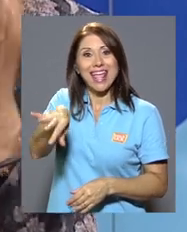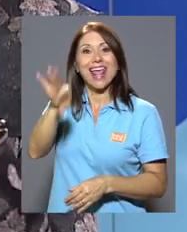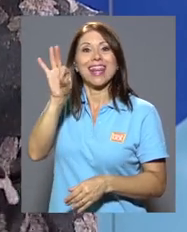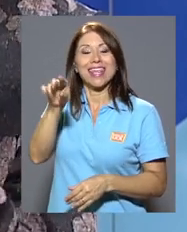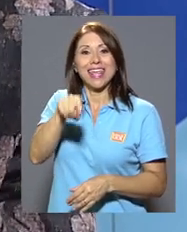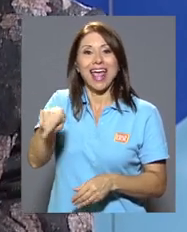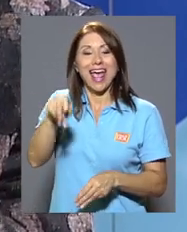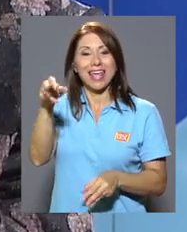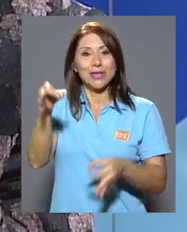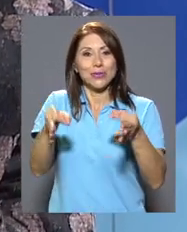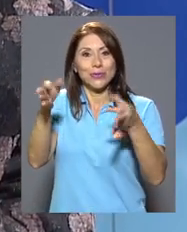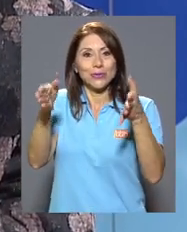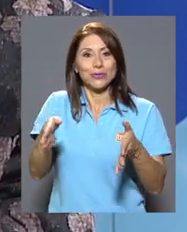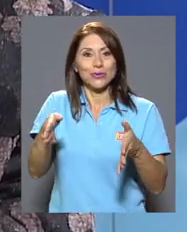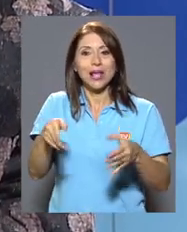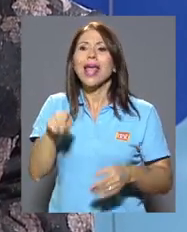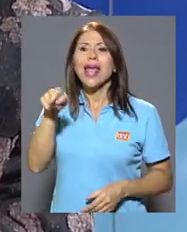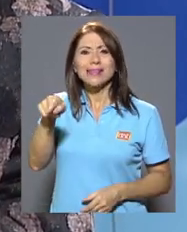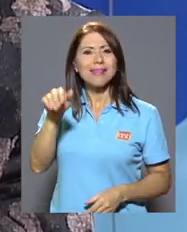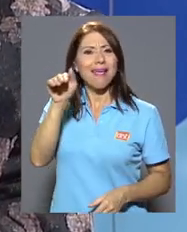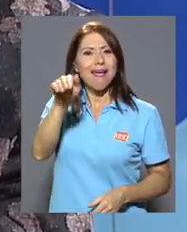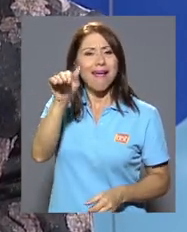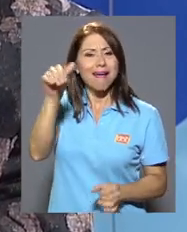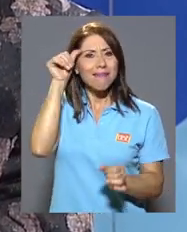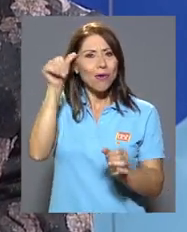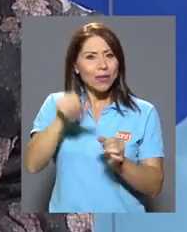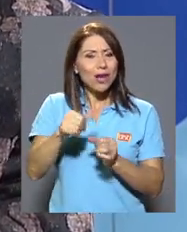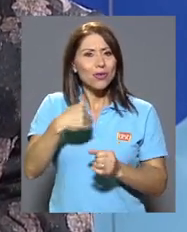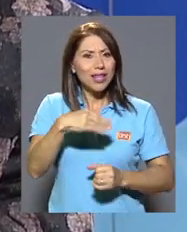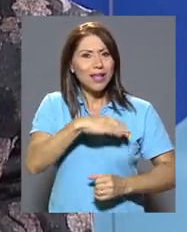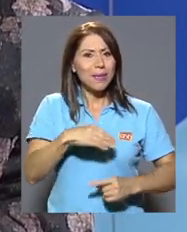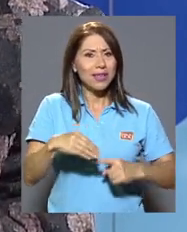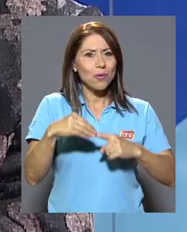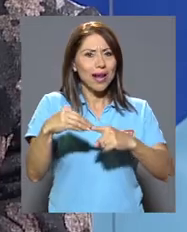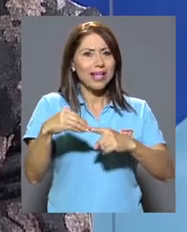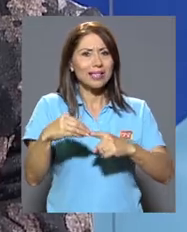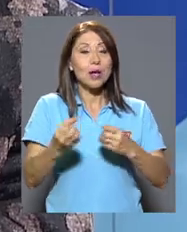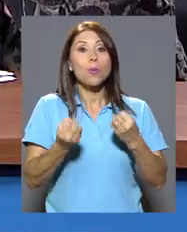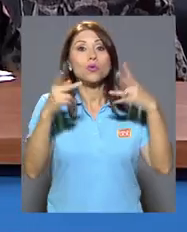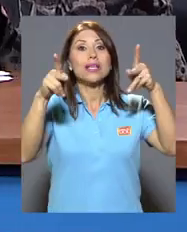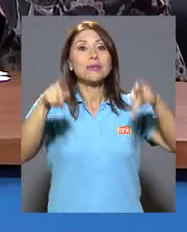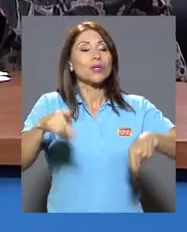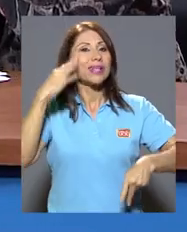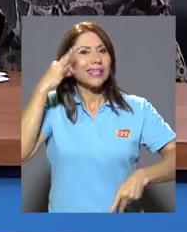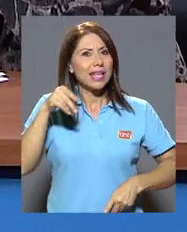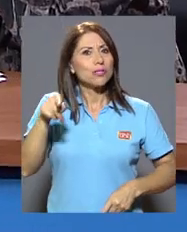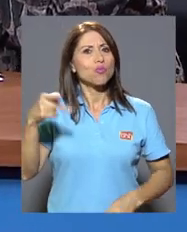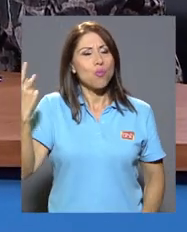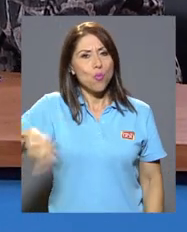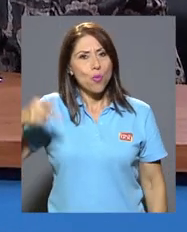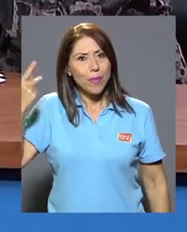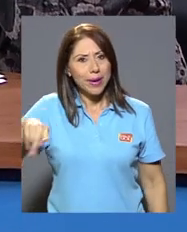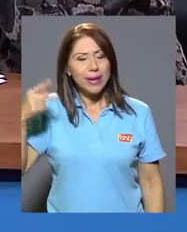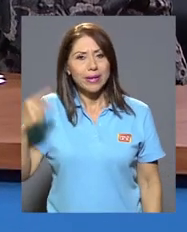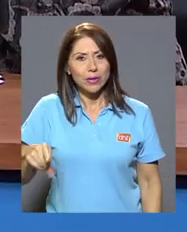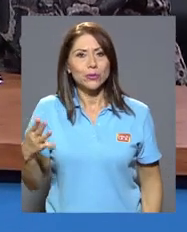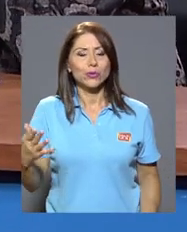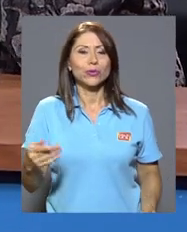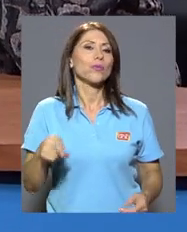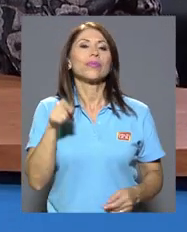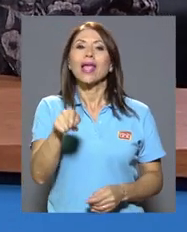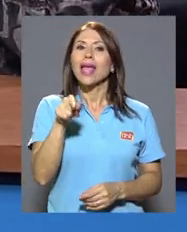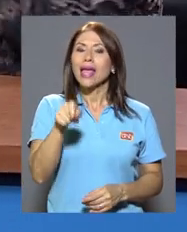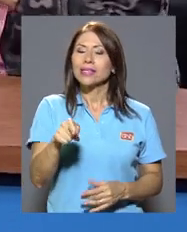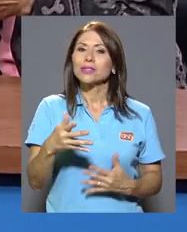el recordatorio tiene sus particularidades y muchos lo han visto como un recordatorio muy peligroso también verdad y esto viene a